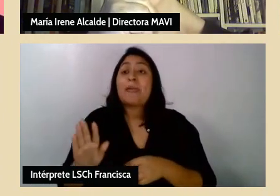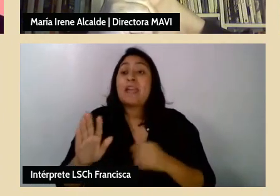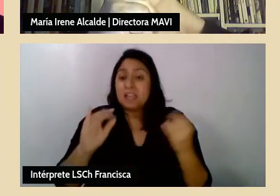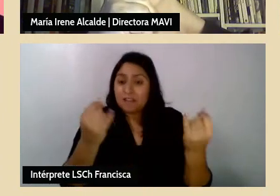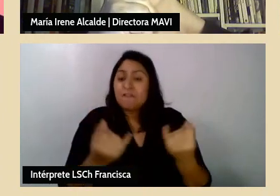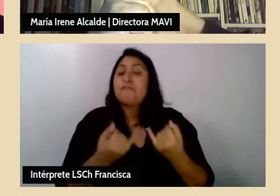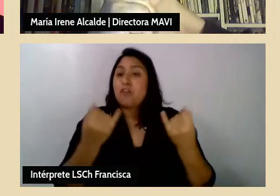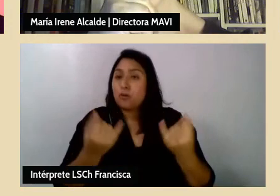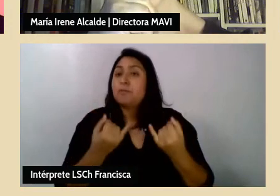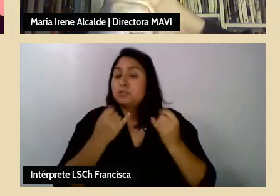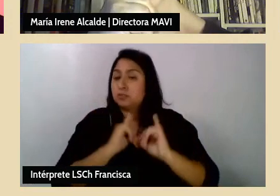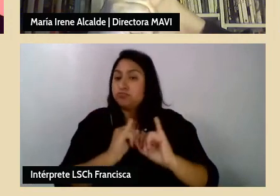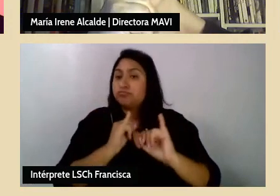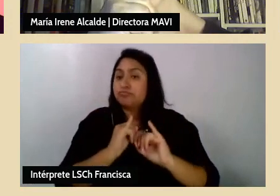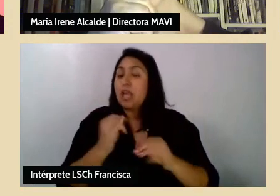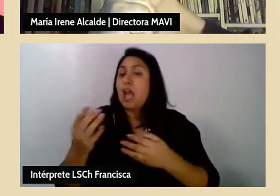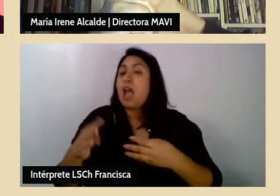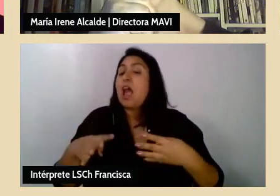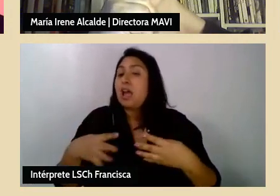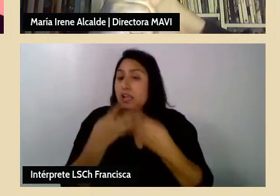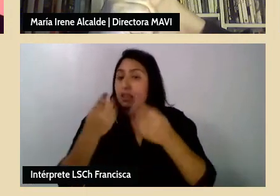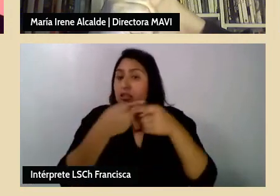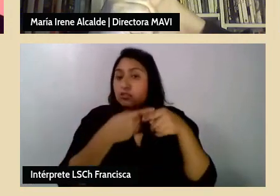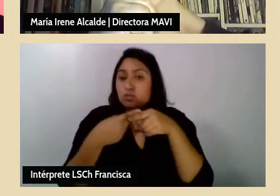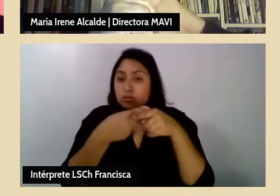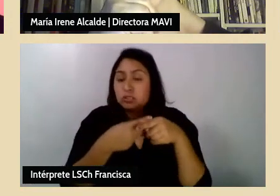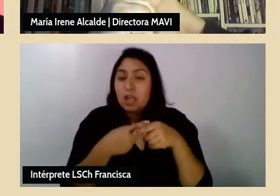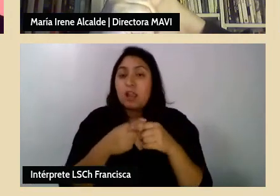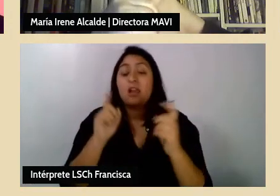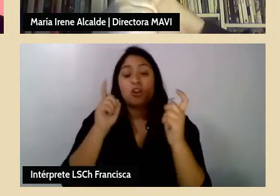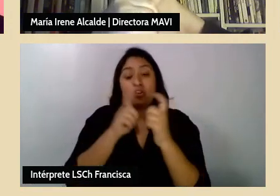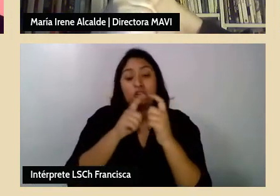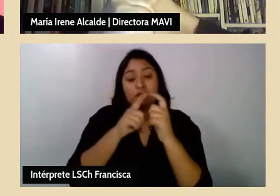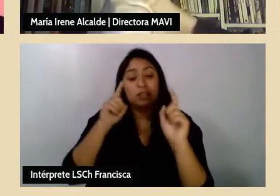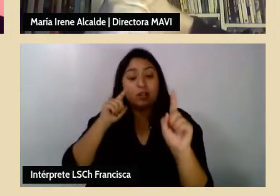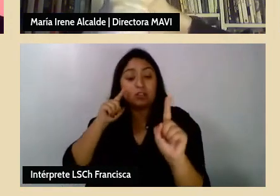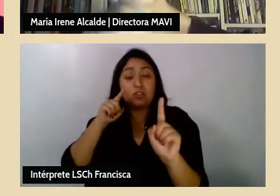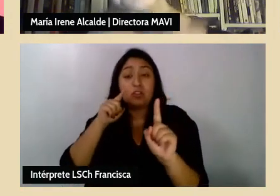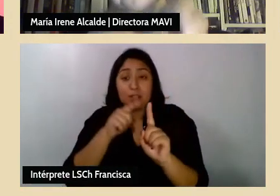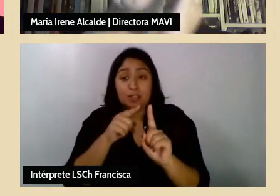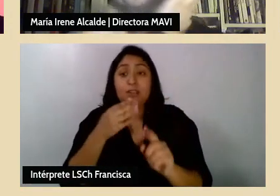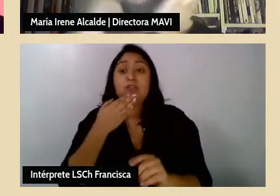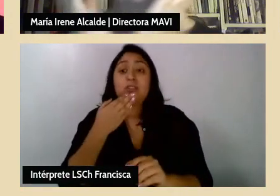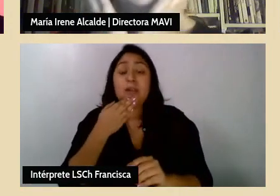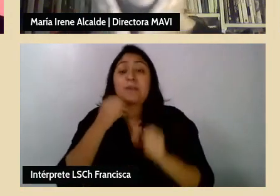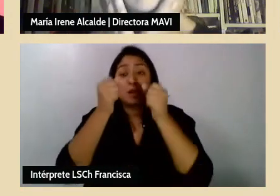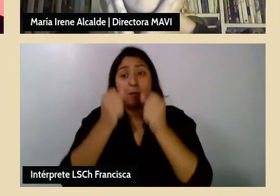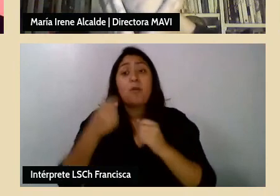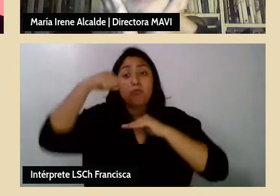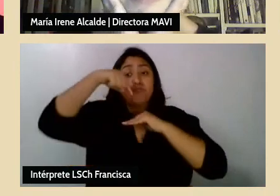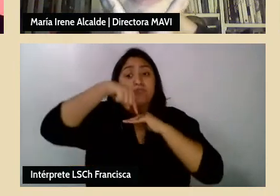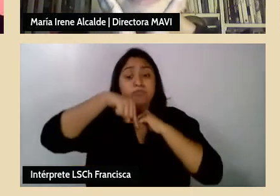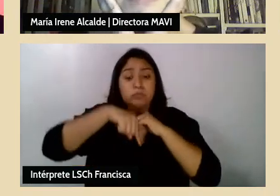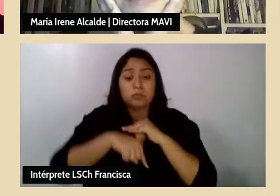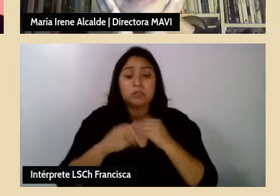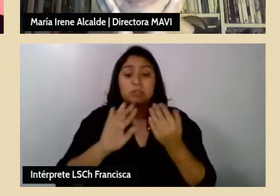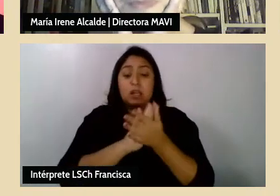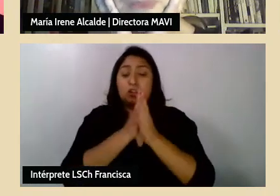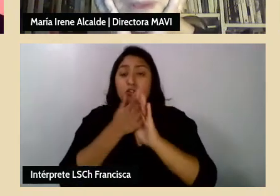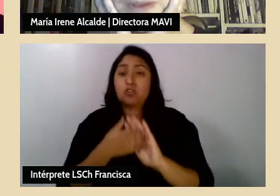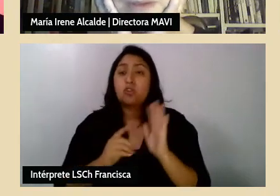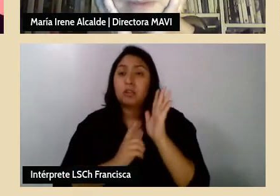siguiéndolos en las redes sociales. Están los contactos directos con quienes también pueden ir profundizando todos estos